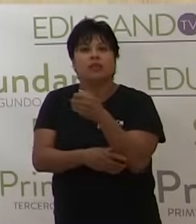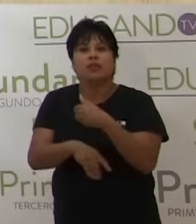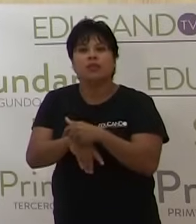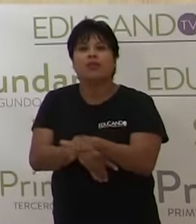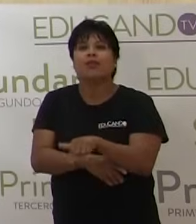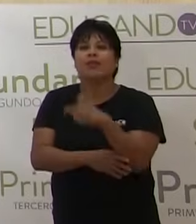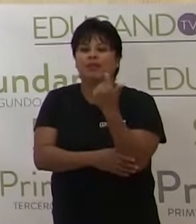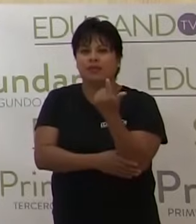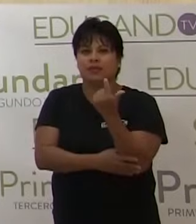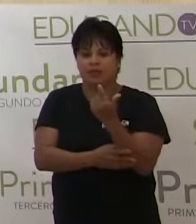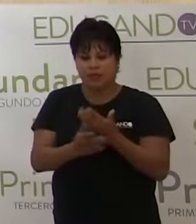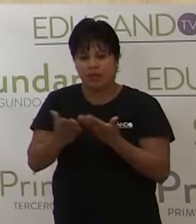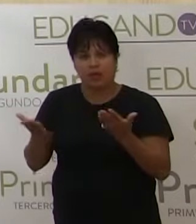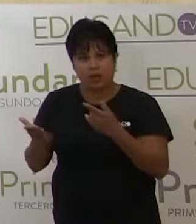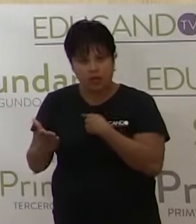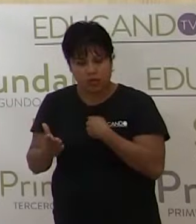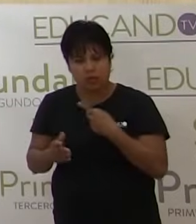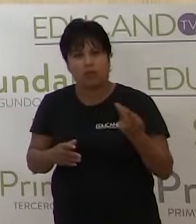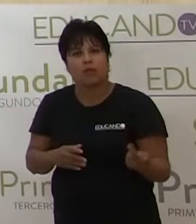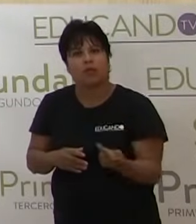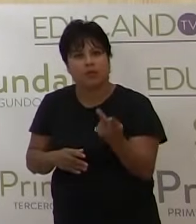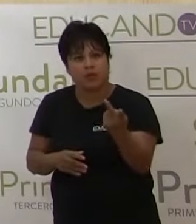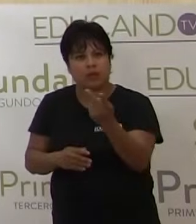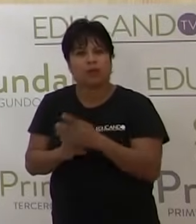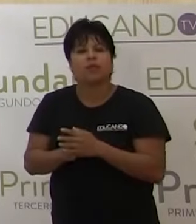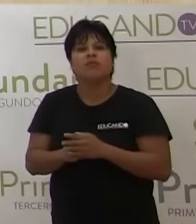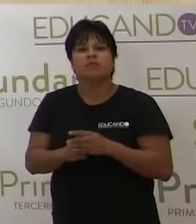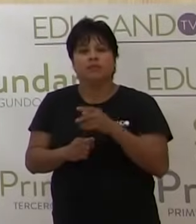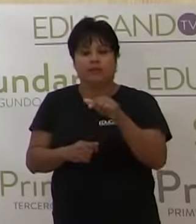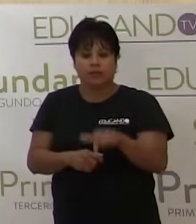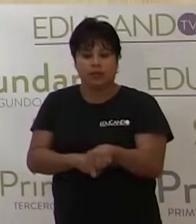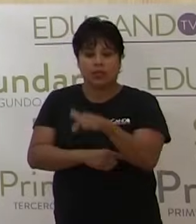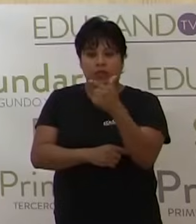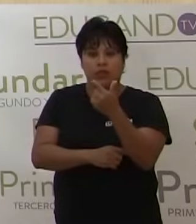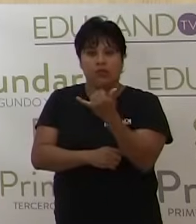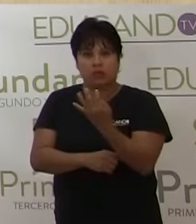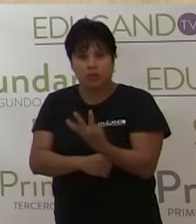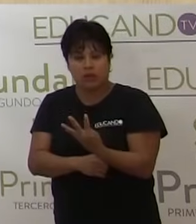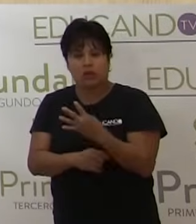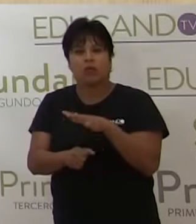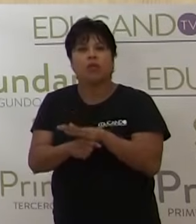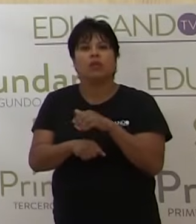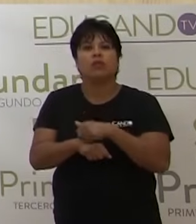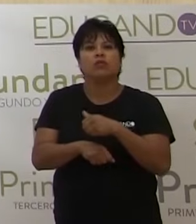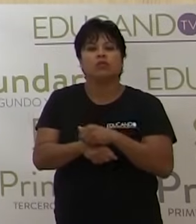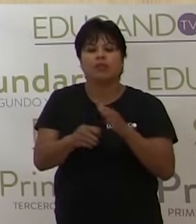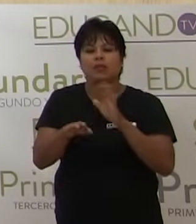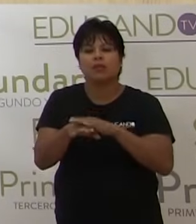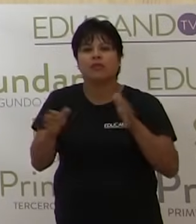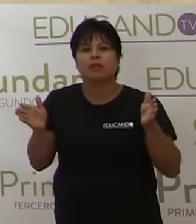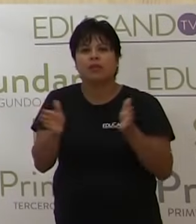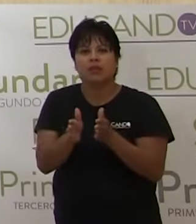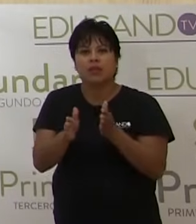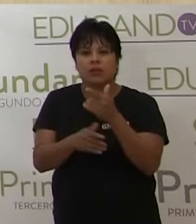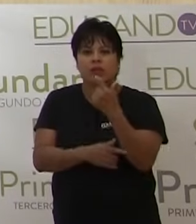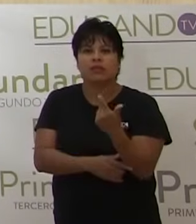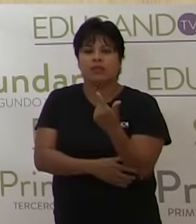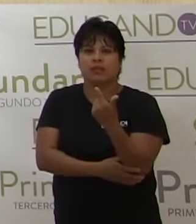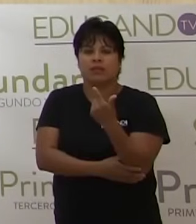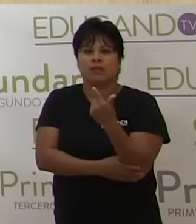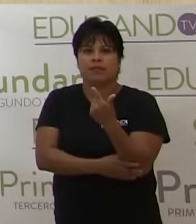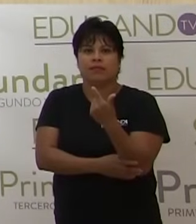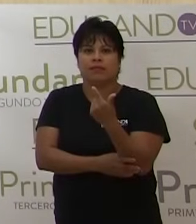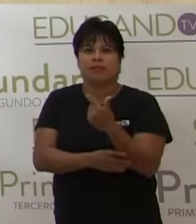12 ahora yo te voy a hacer otra pregunta entre el 12 y el 4 Qué número es más pequeño que el